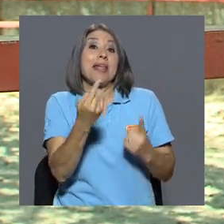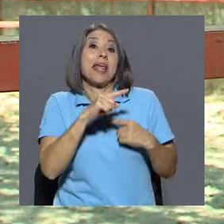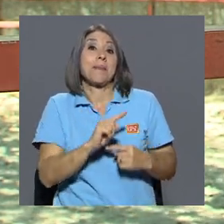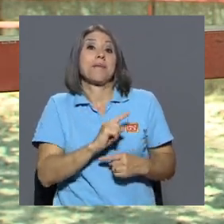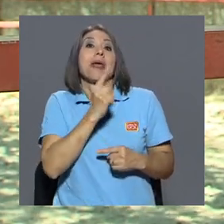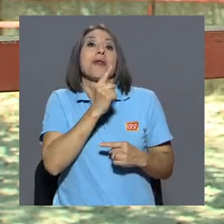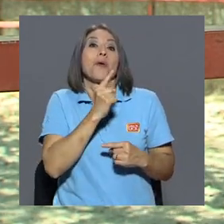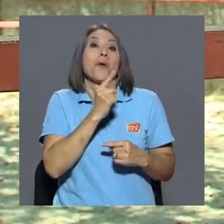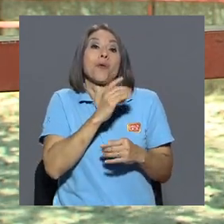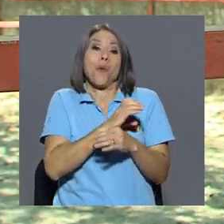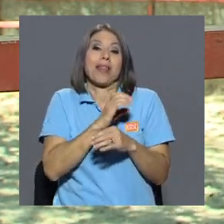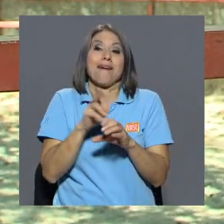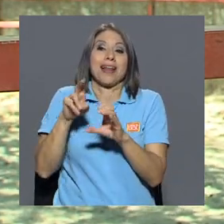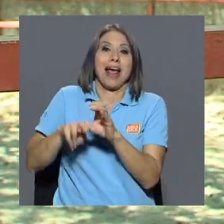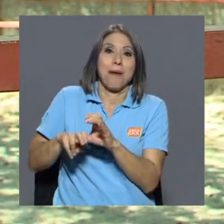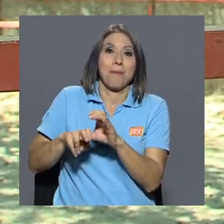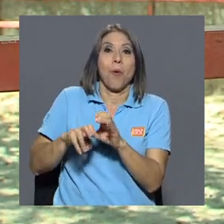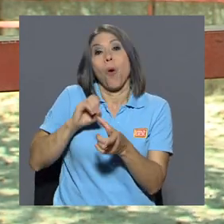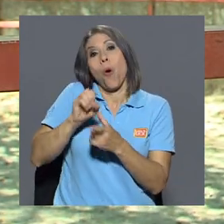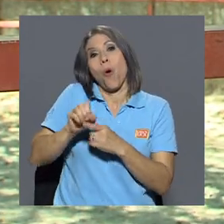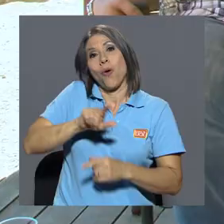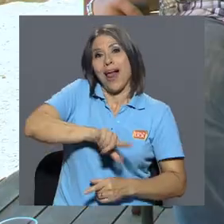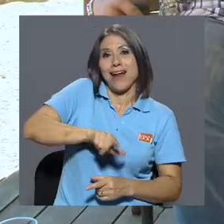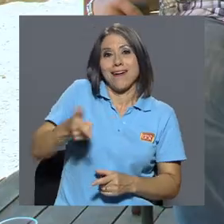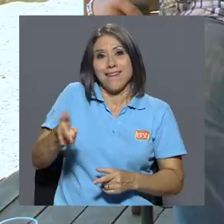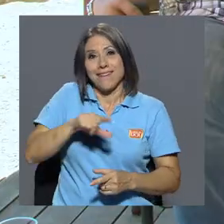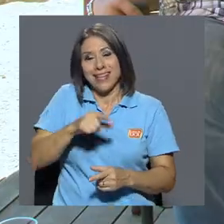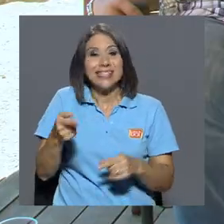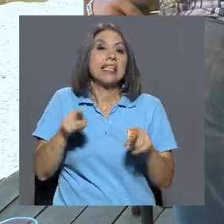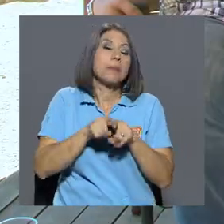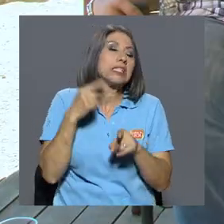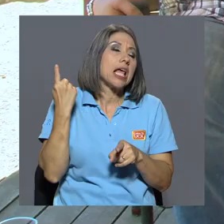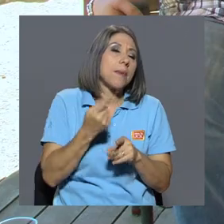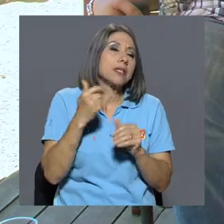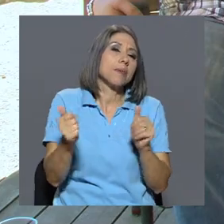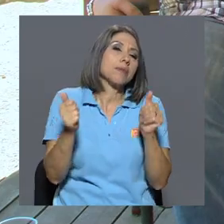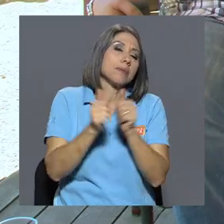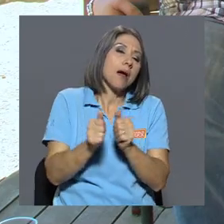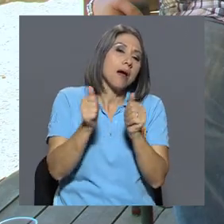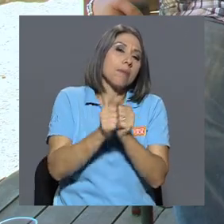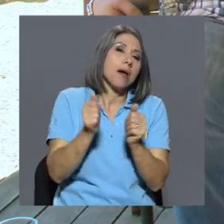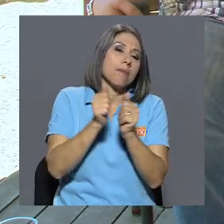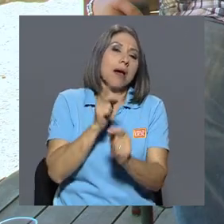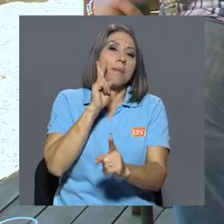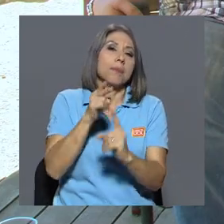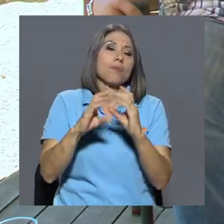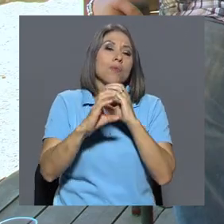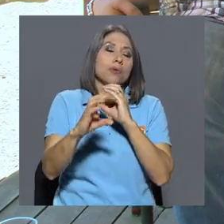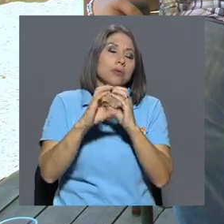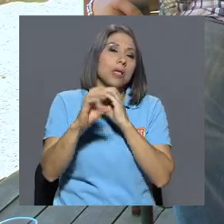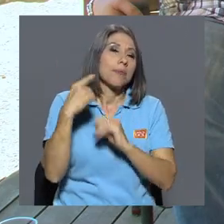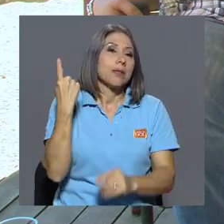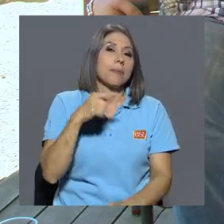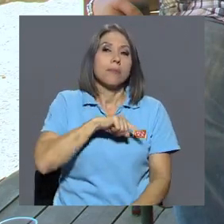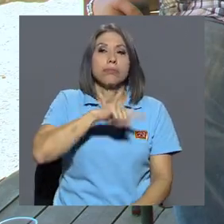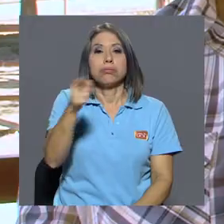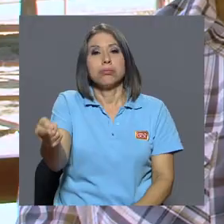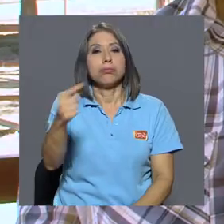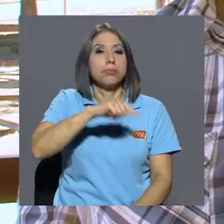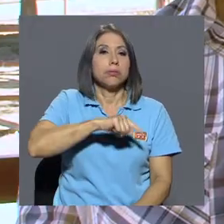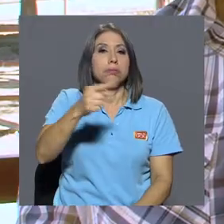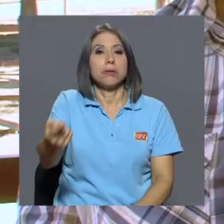igual. También de regreso. Y empezábamos a hablar de diferentes temas. Cuando